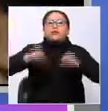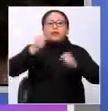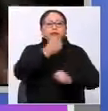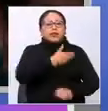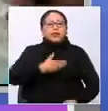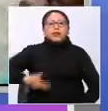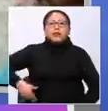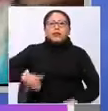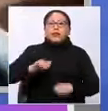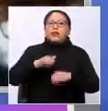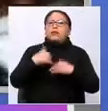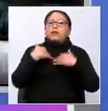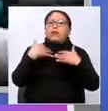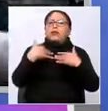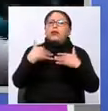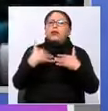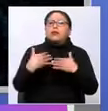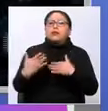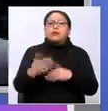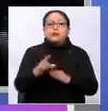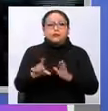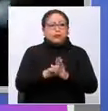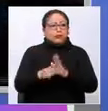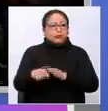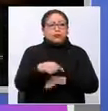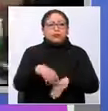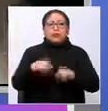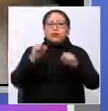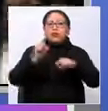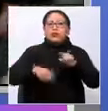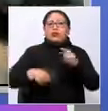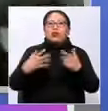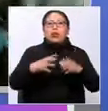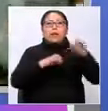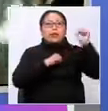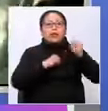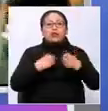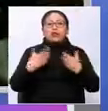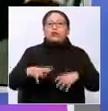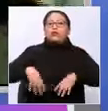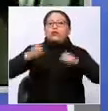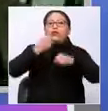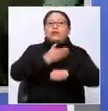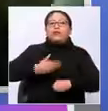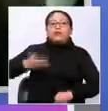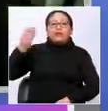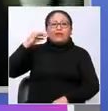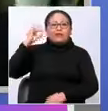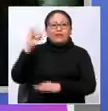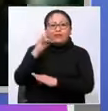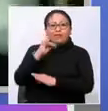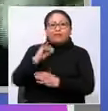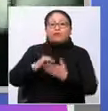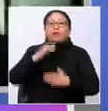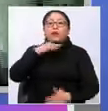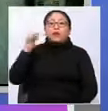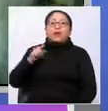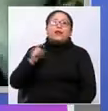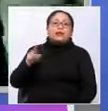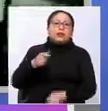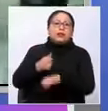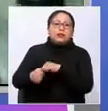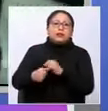Legislativa para la sucesión constitucional de la presidencia de nuestro país. En estos momentos, Carlos Mesa va a realizar